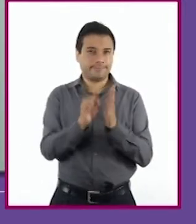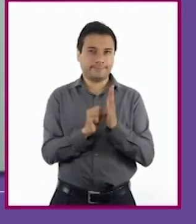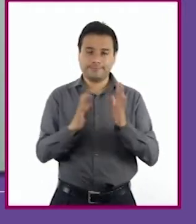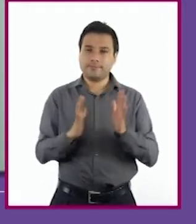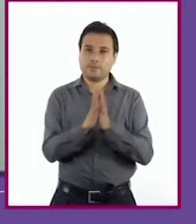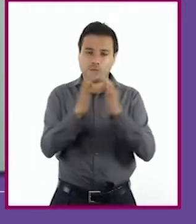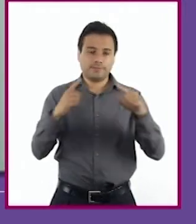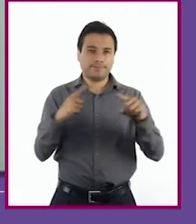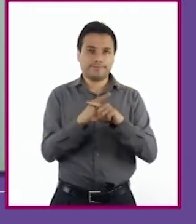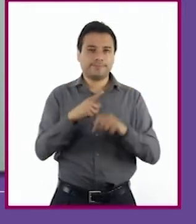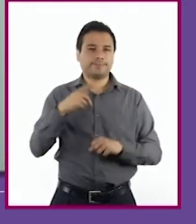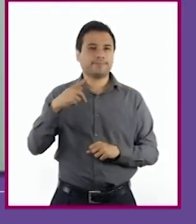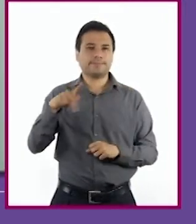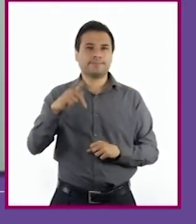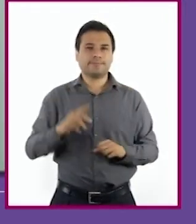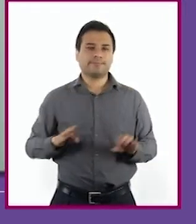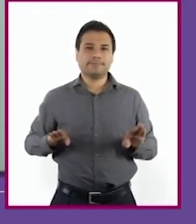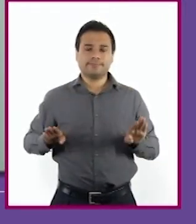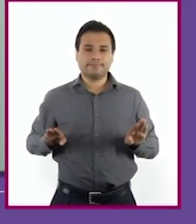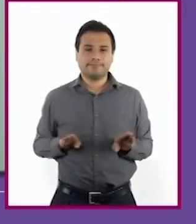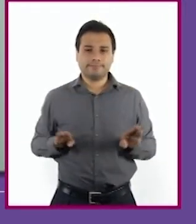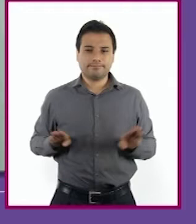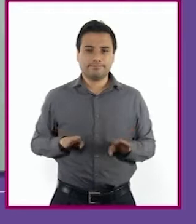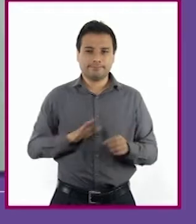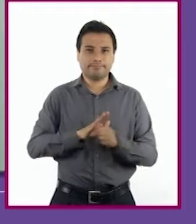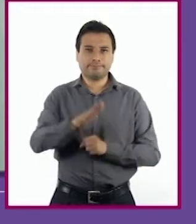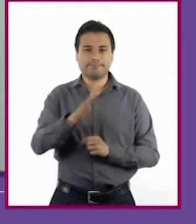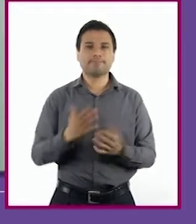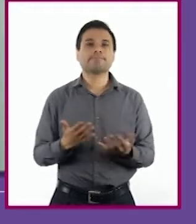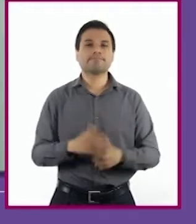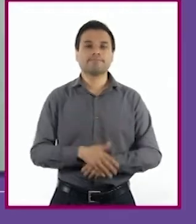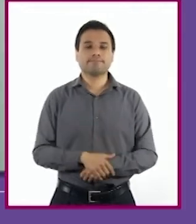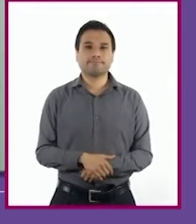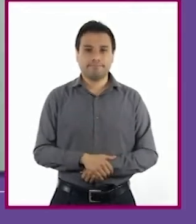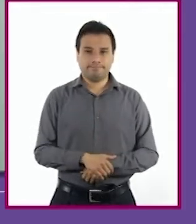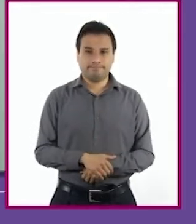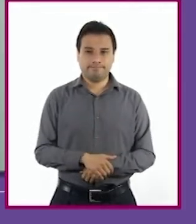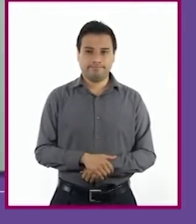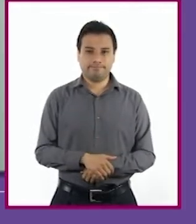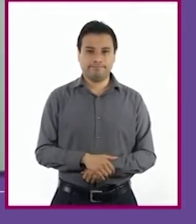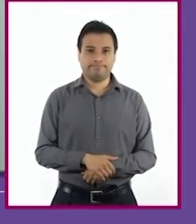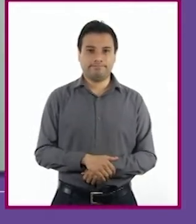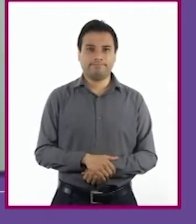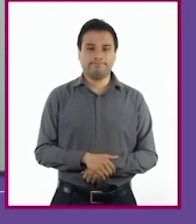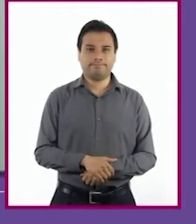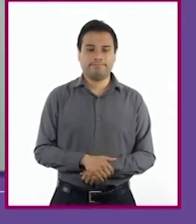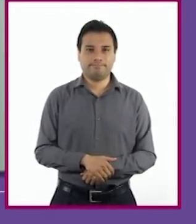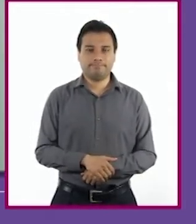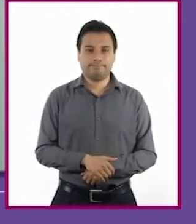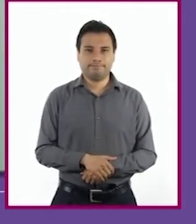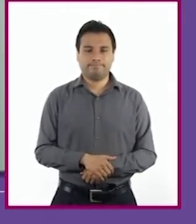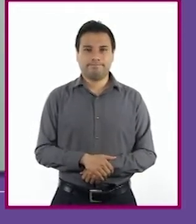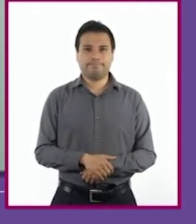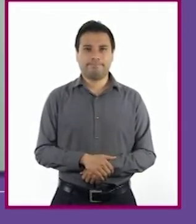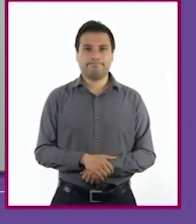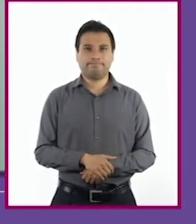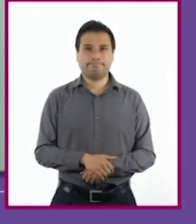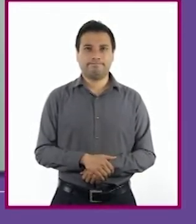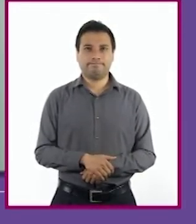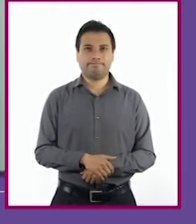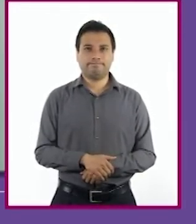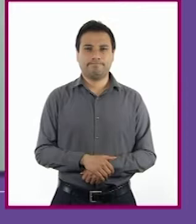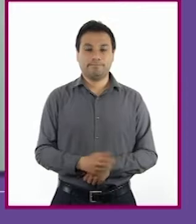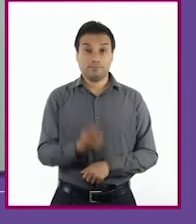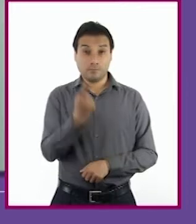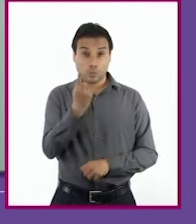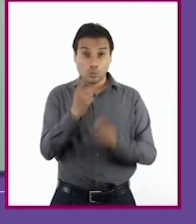principales características en un sistema autoritario son que se prioriza los intereses de